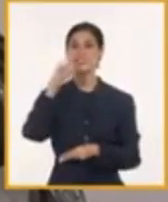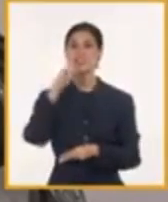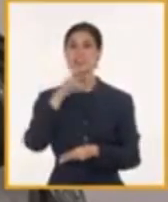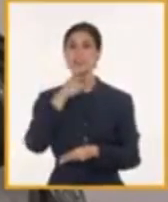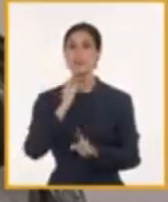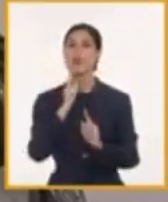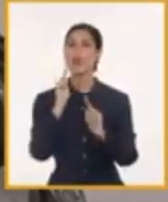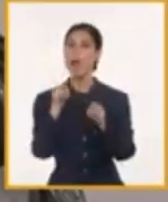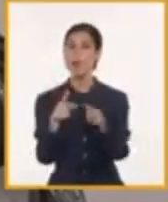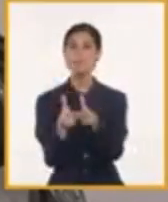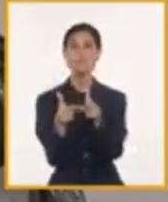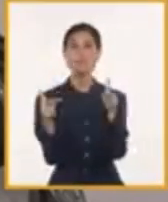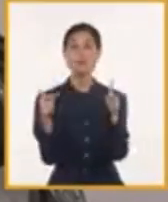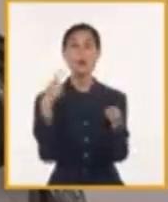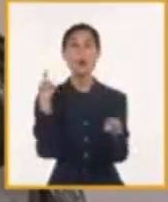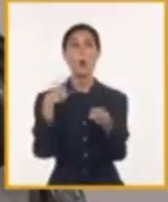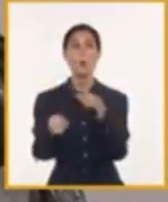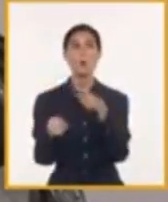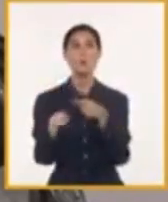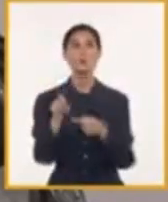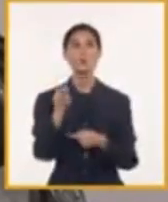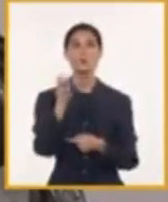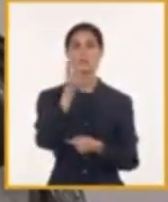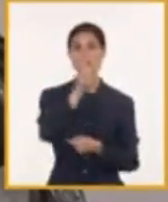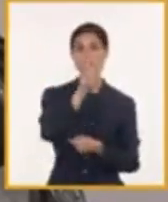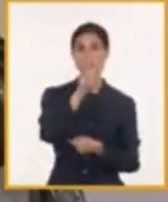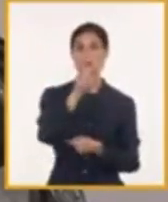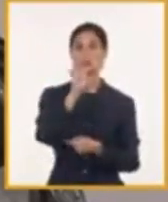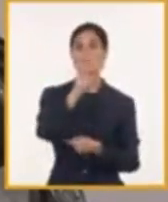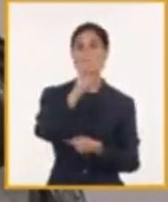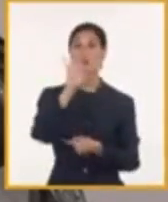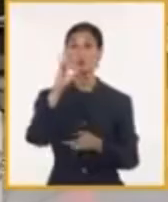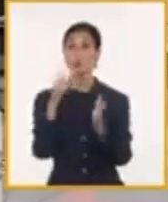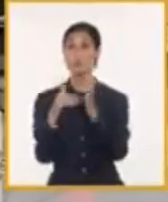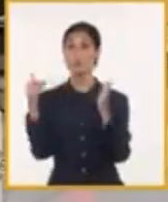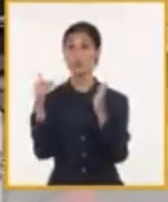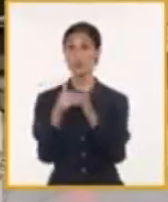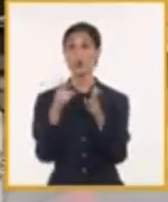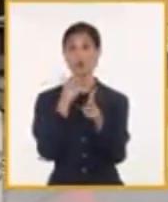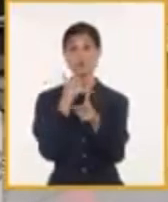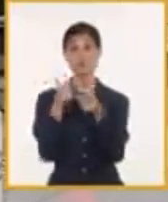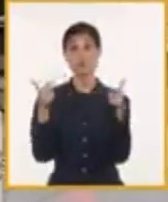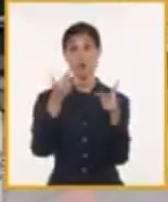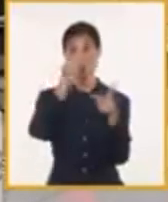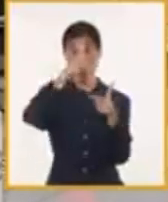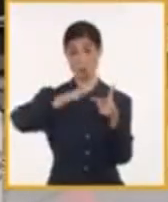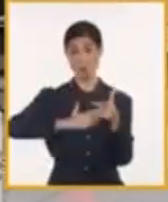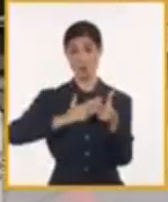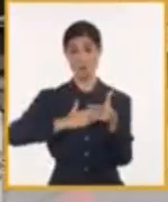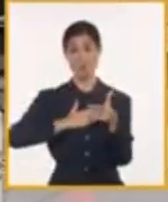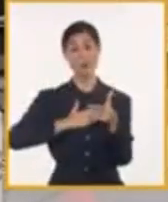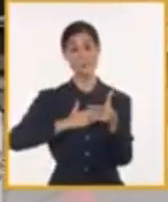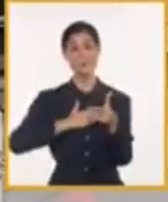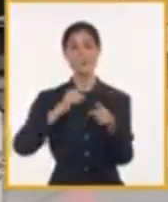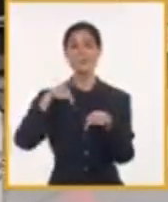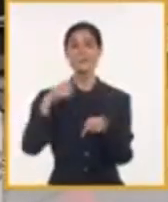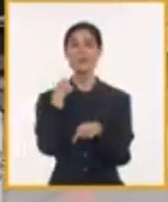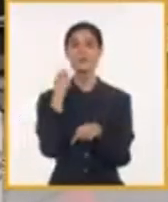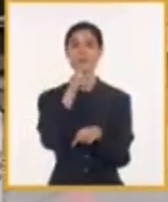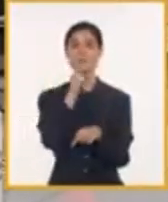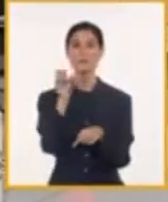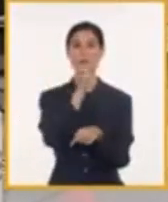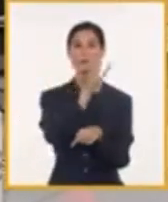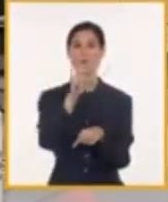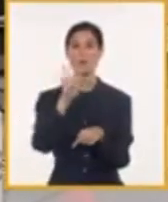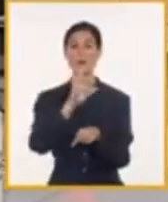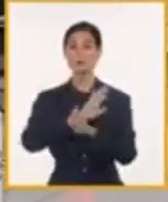de 308 millones de alevines, que es la cifra récord de producción. En el presente año ya tenemos hecho y sembrado